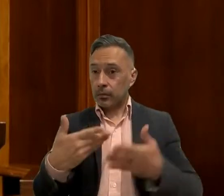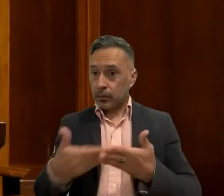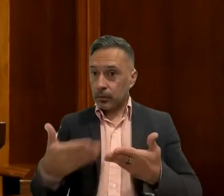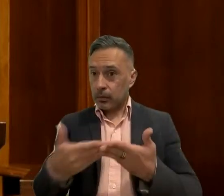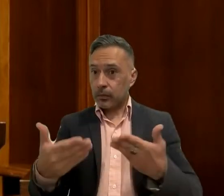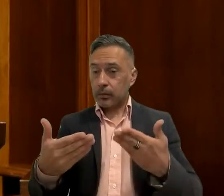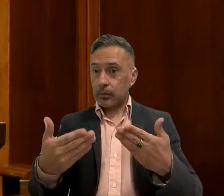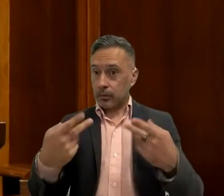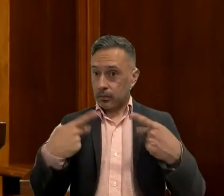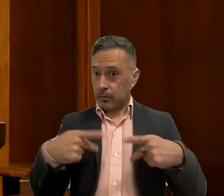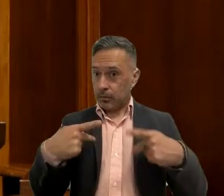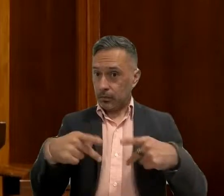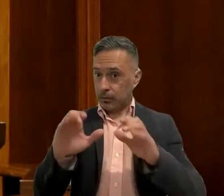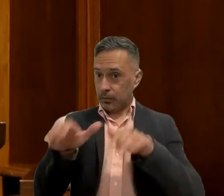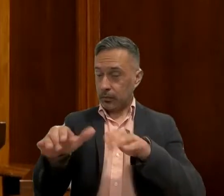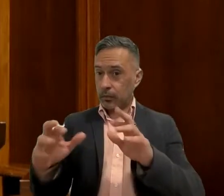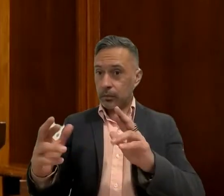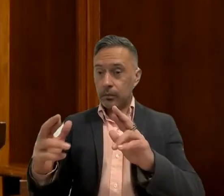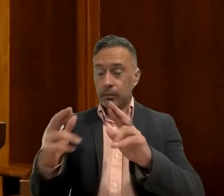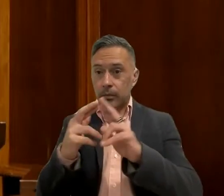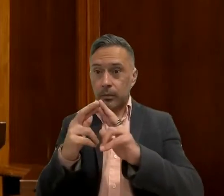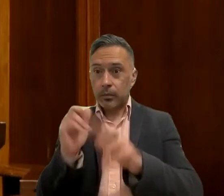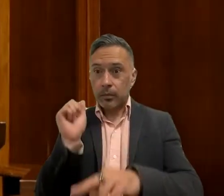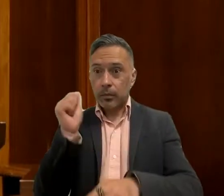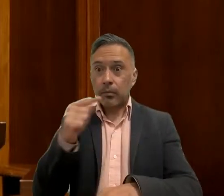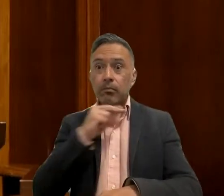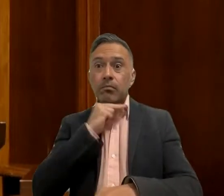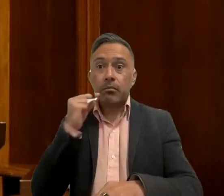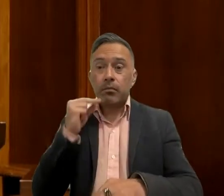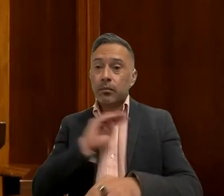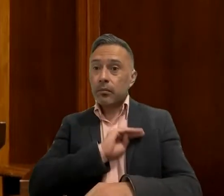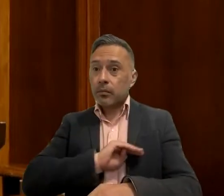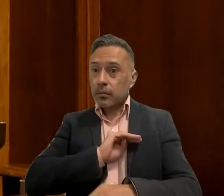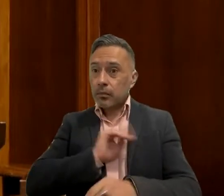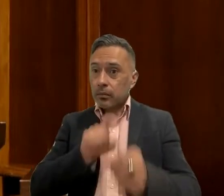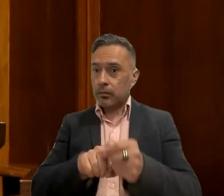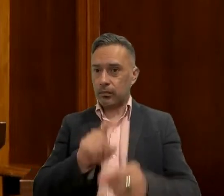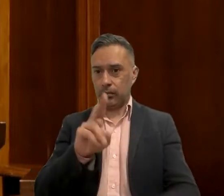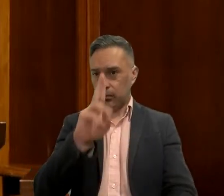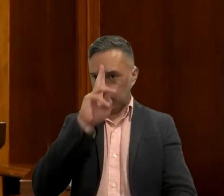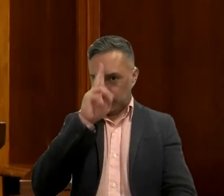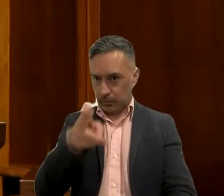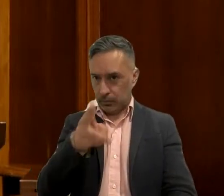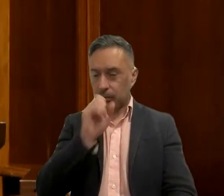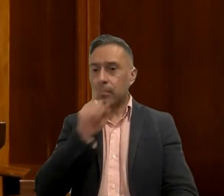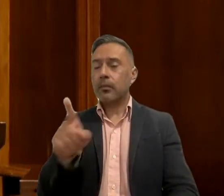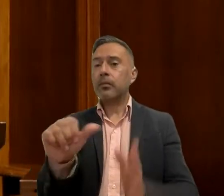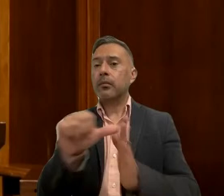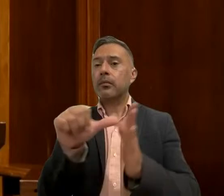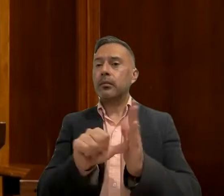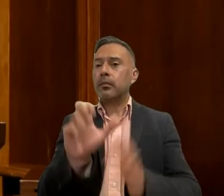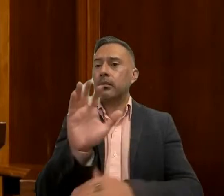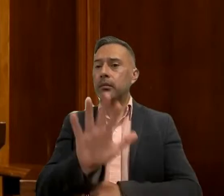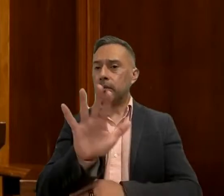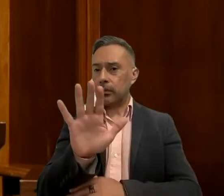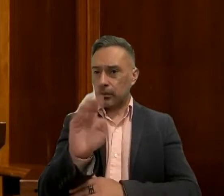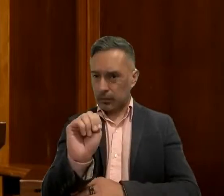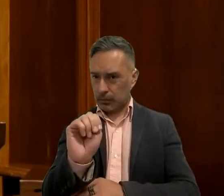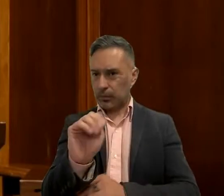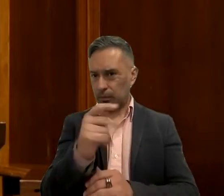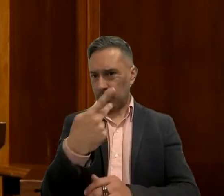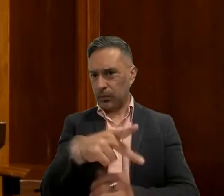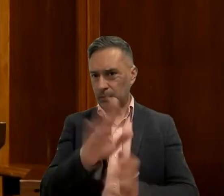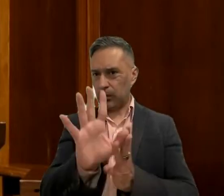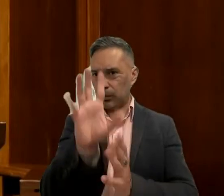culto religioso. Séptima, no estar comprendido en alguno de los impedimentos que señala el artículo 59 de esta